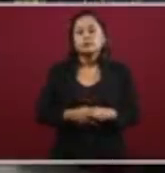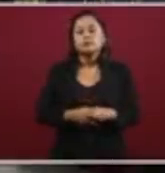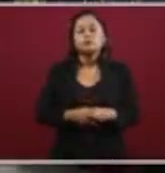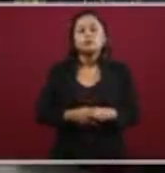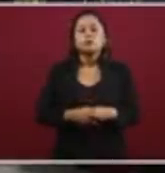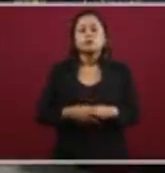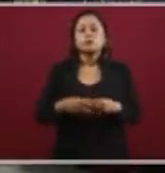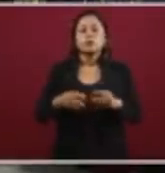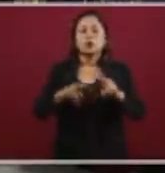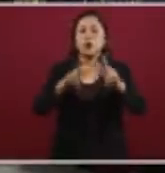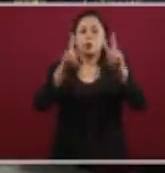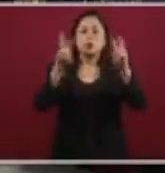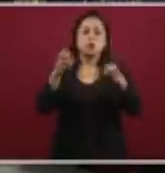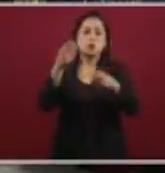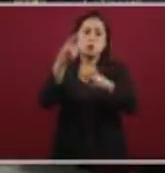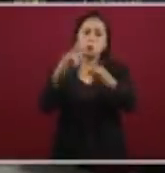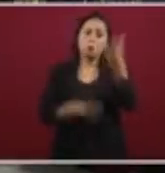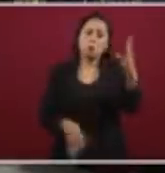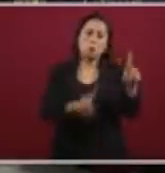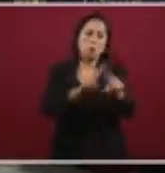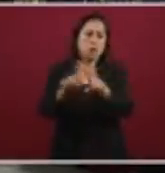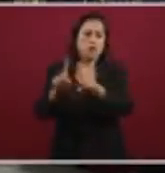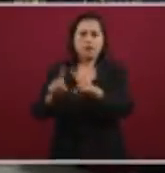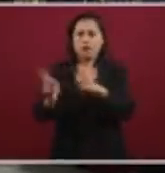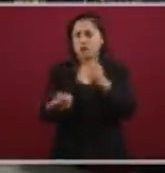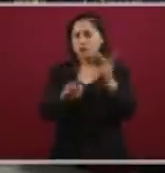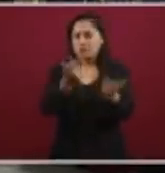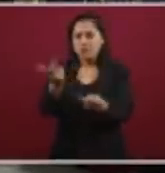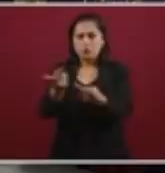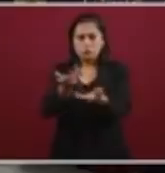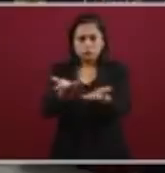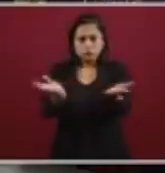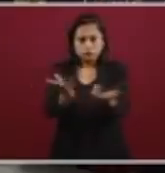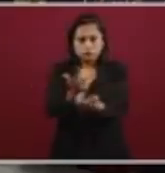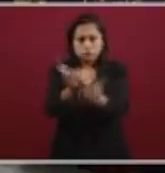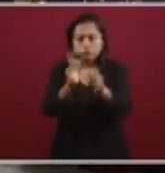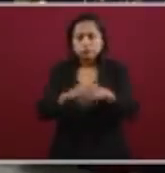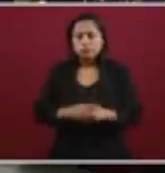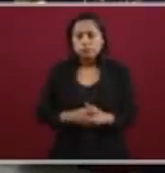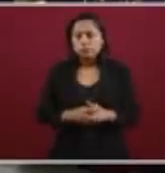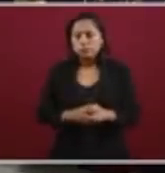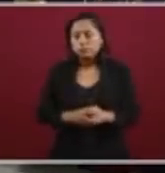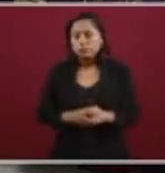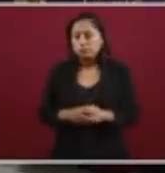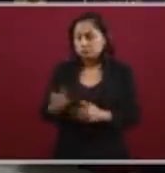no hay pendientes d la lista